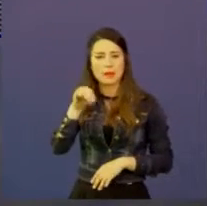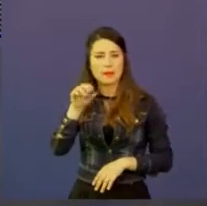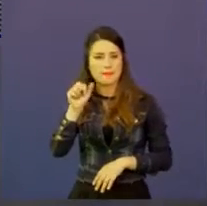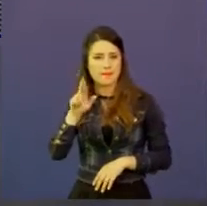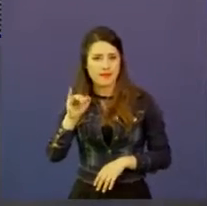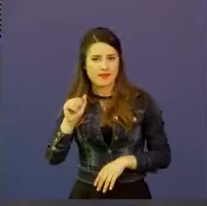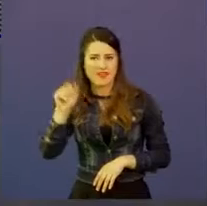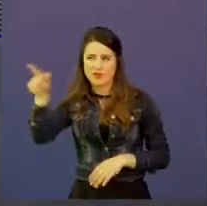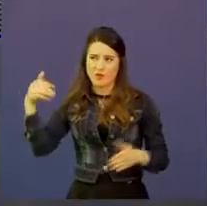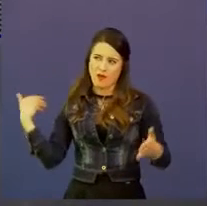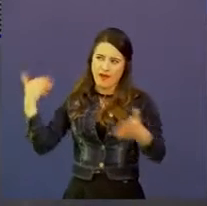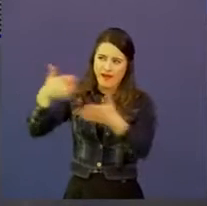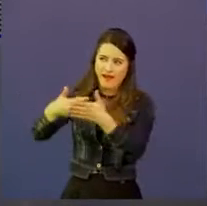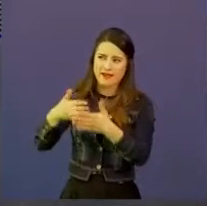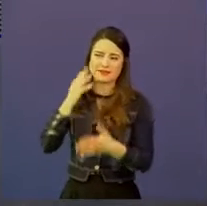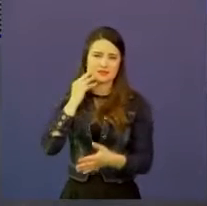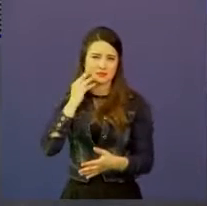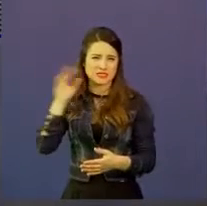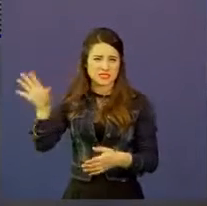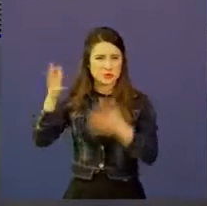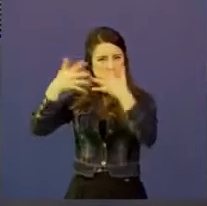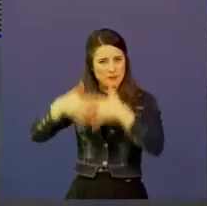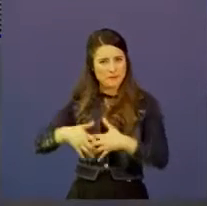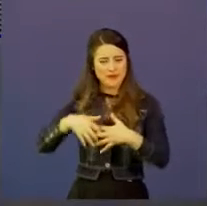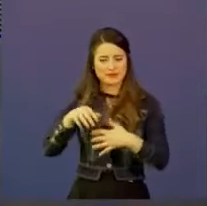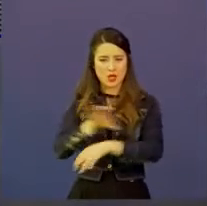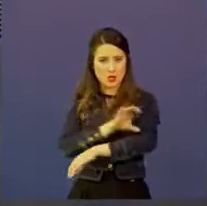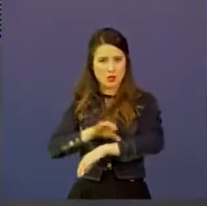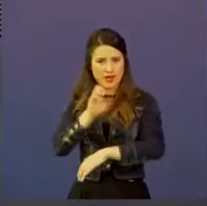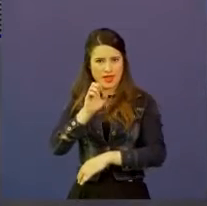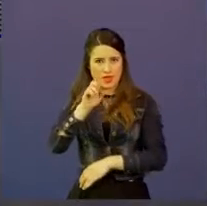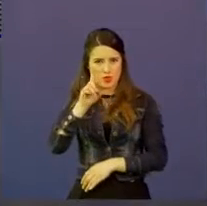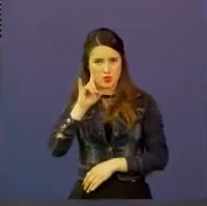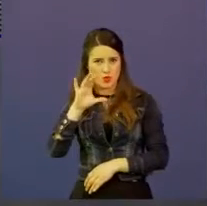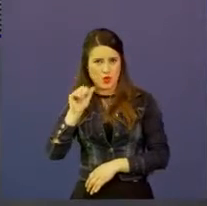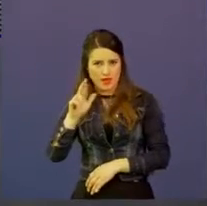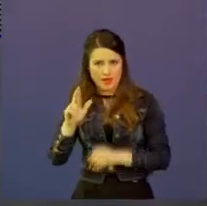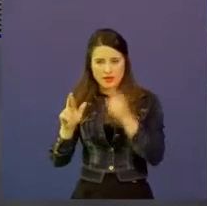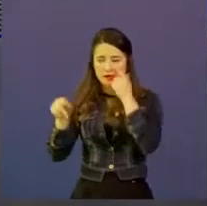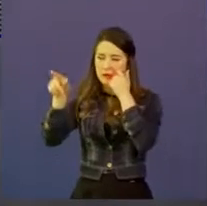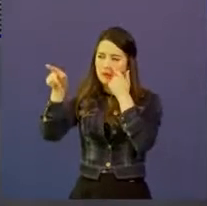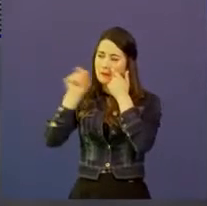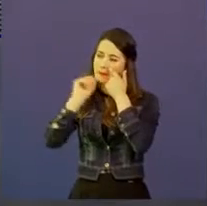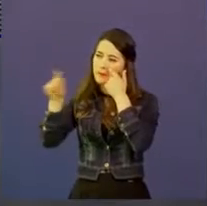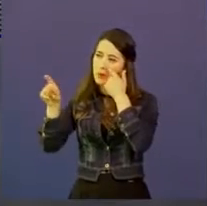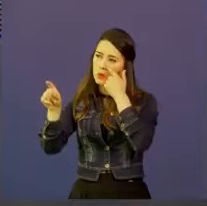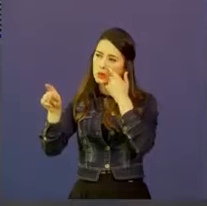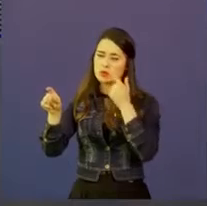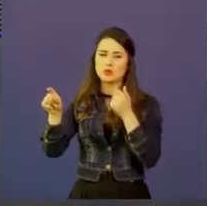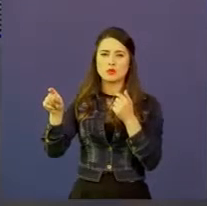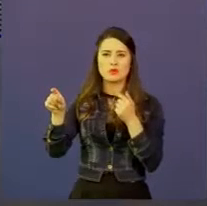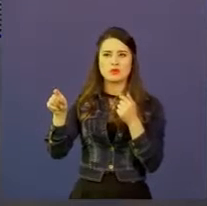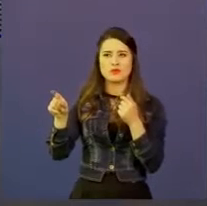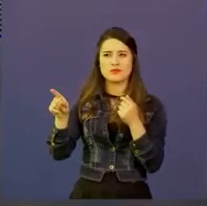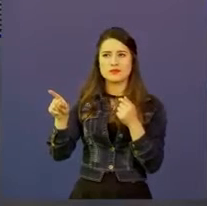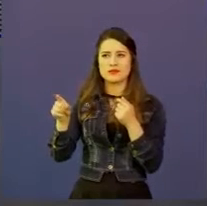desde el trabajo que desarrollas en Computadores para Educar, ¿cuáles son las perspectivas o cómo ves que se está dando el proceso de apropiación de las TIC en